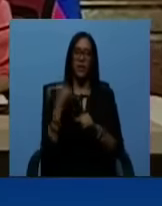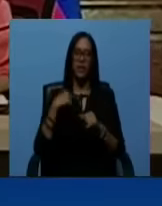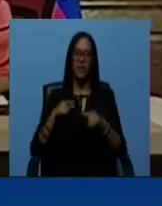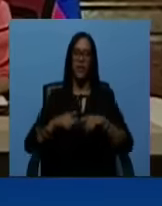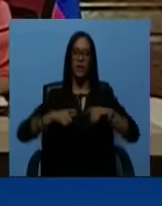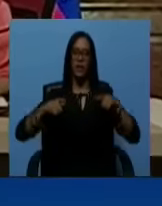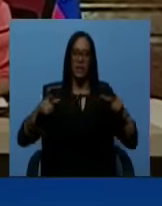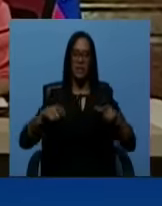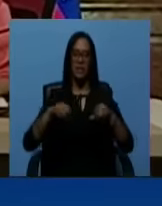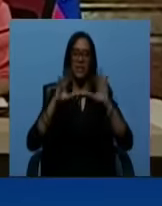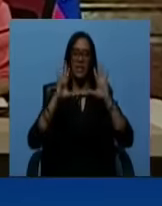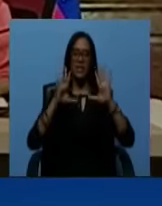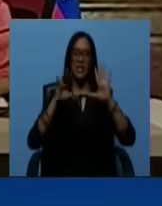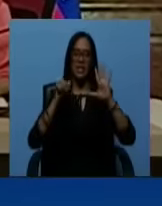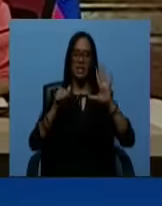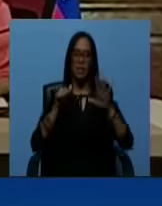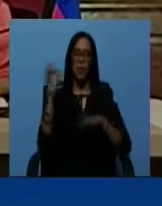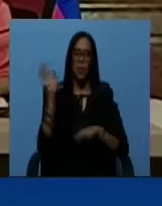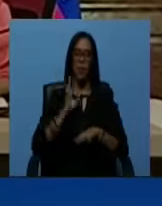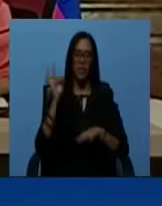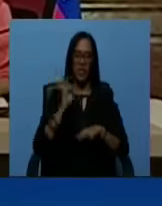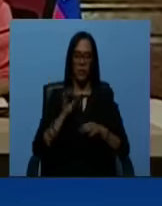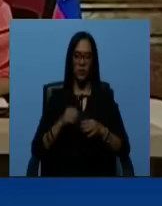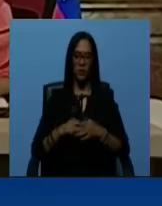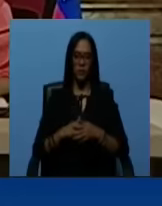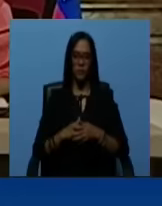crecimiento del 16%.